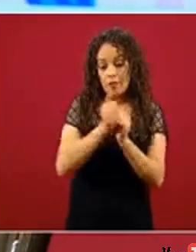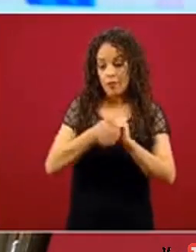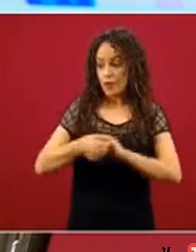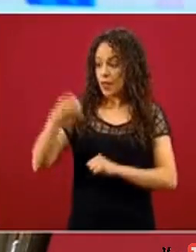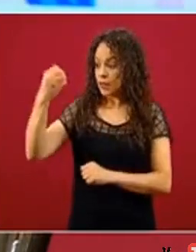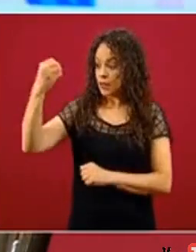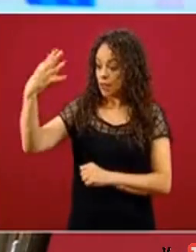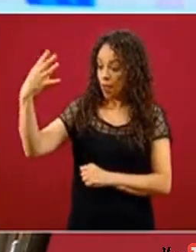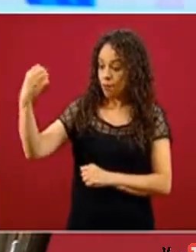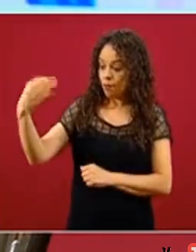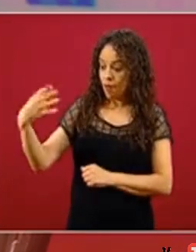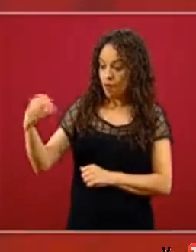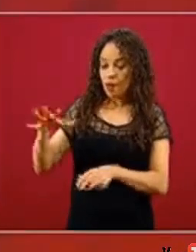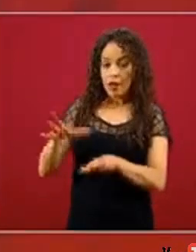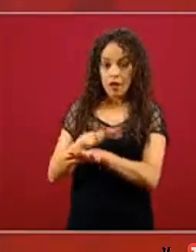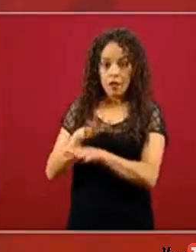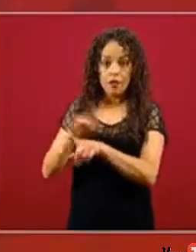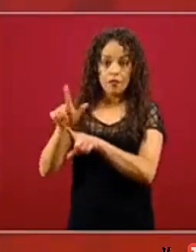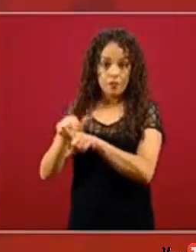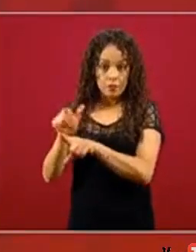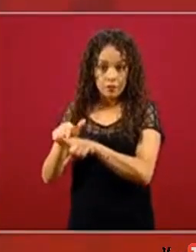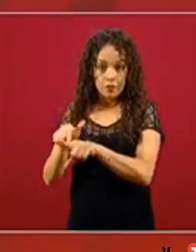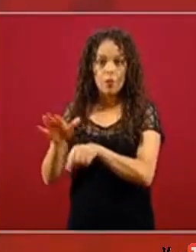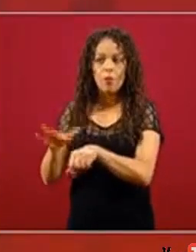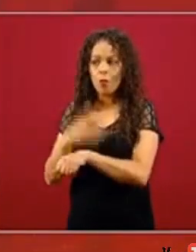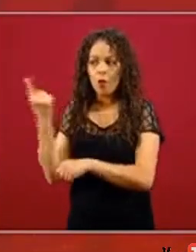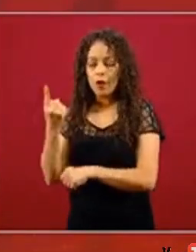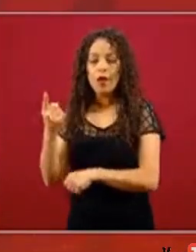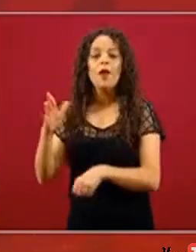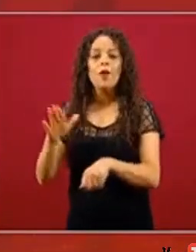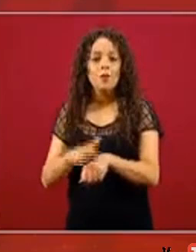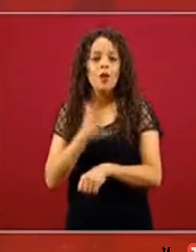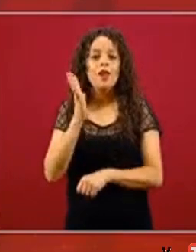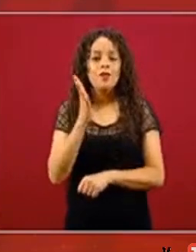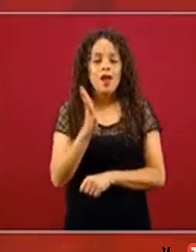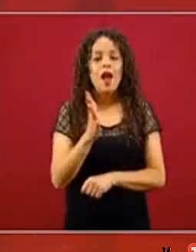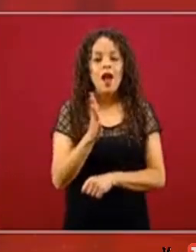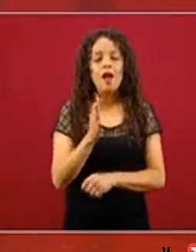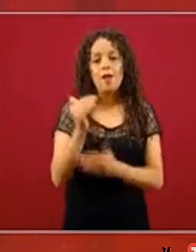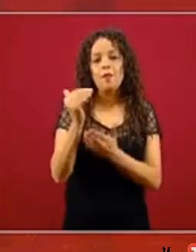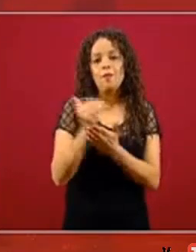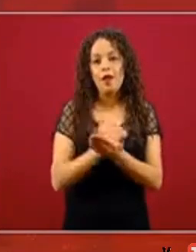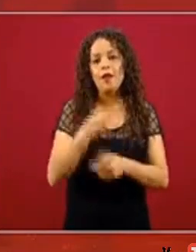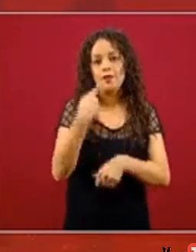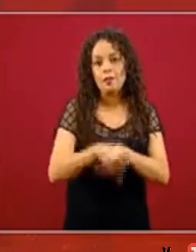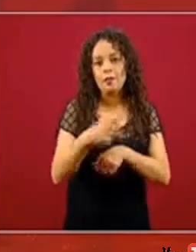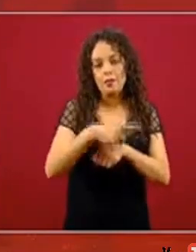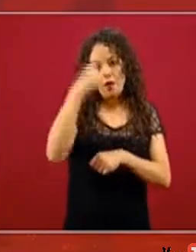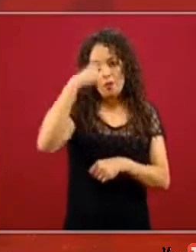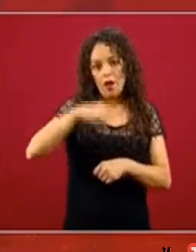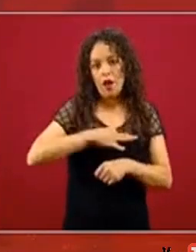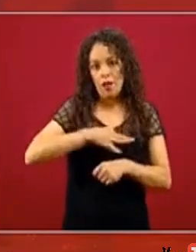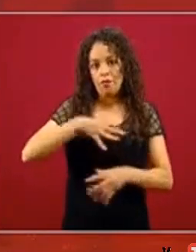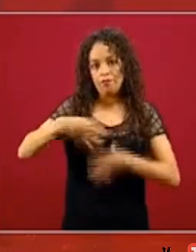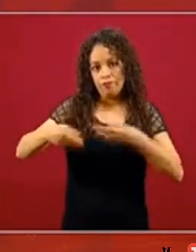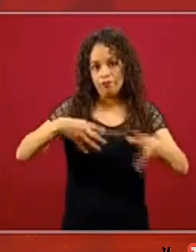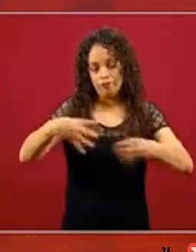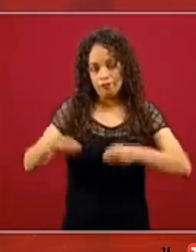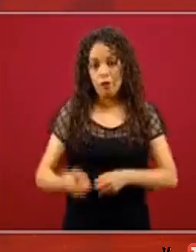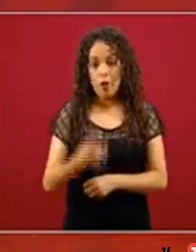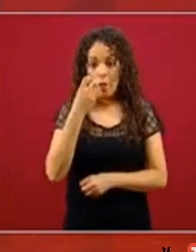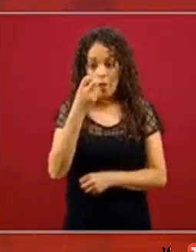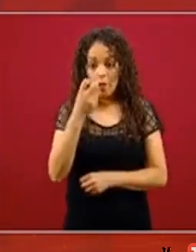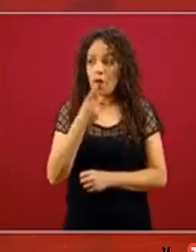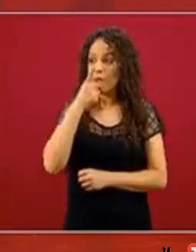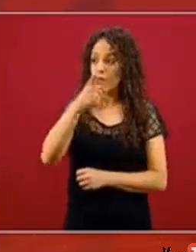de la disminución del riesgo epidémico. Entonces, en las disposiciones del semáforo anaranjado, tal como está en el color